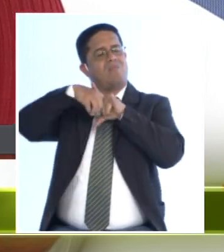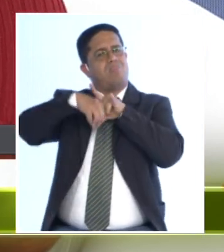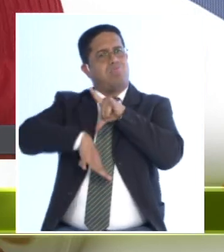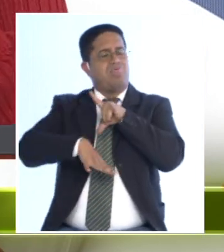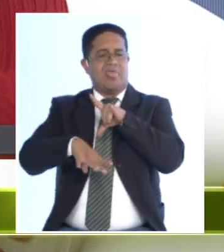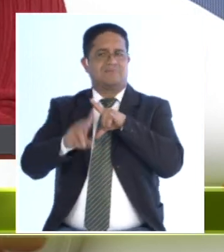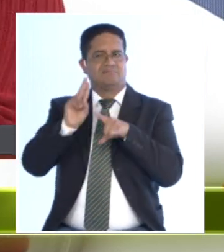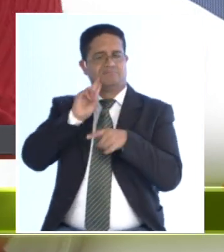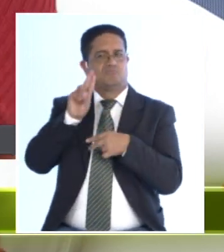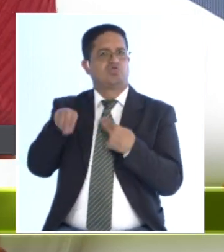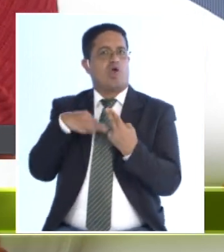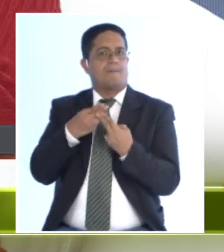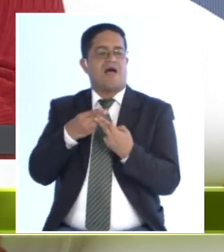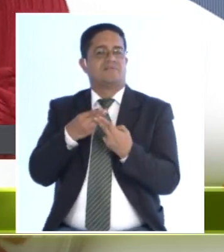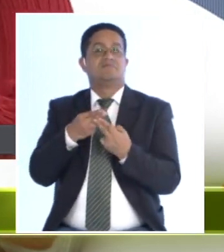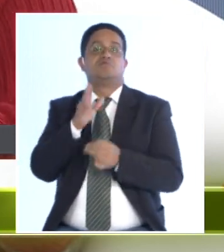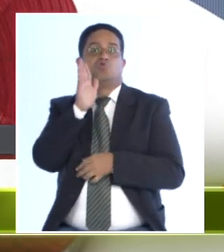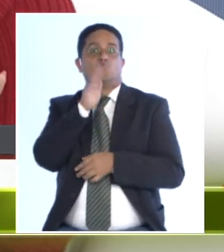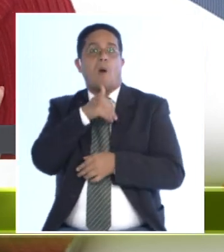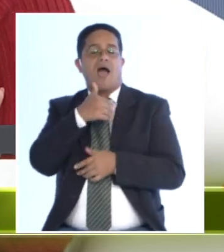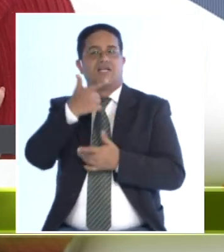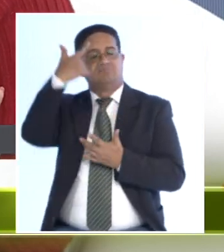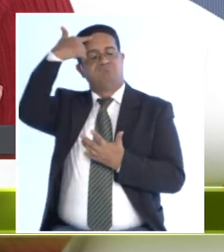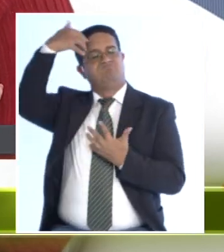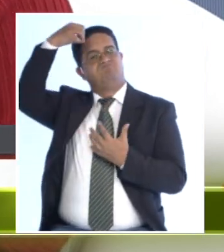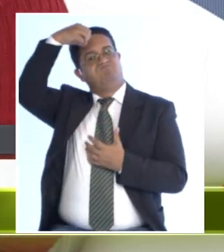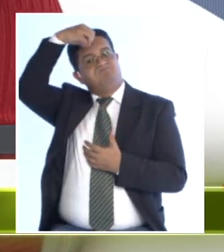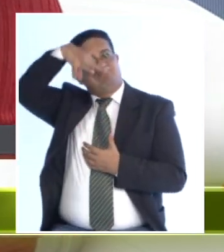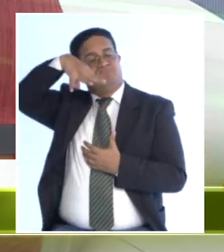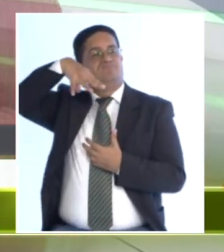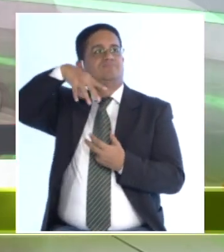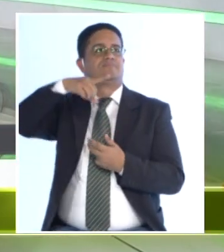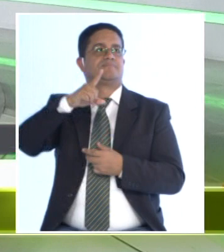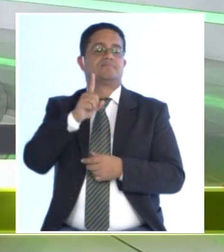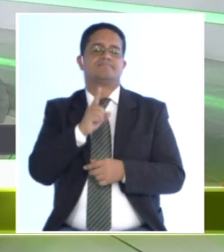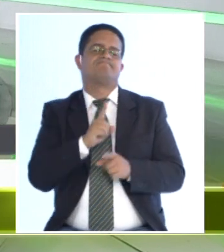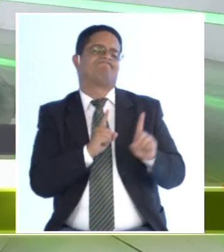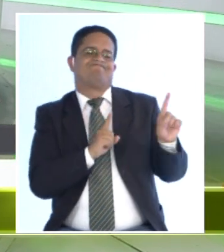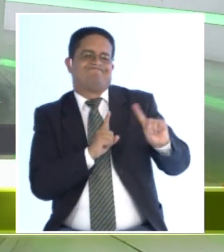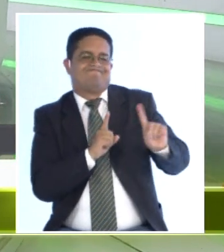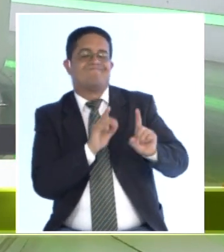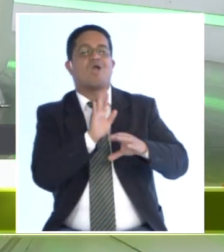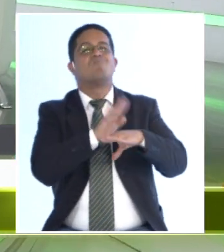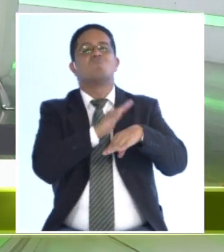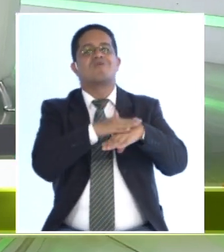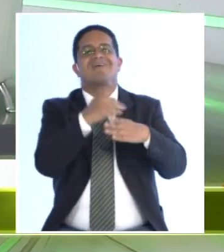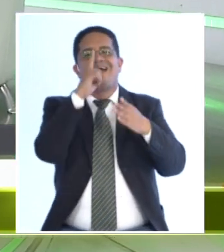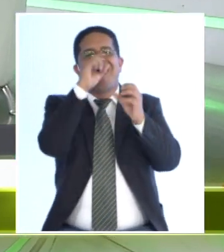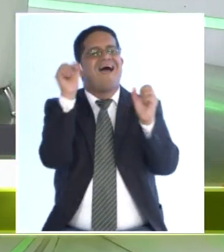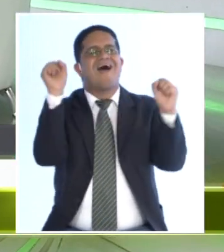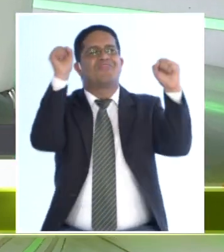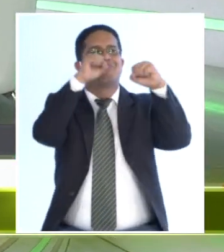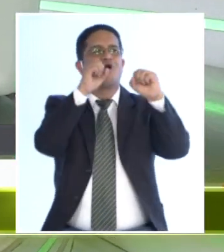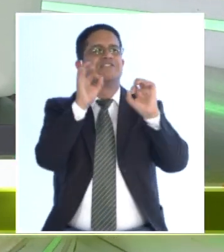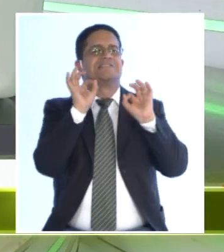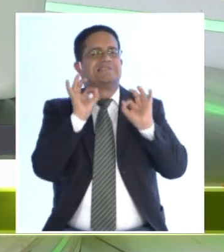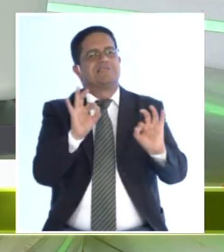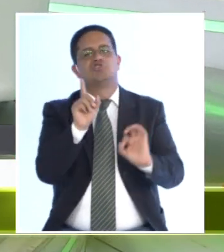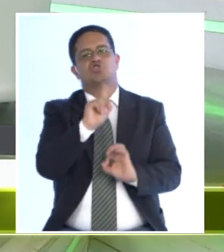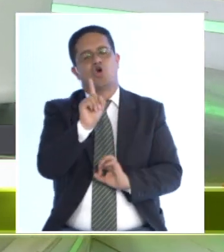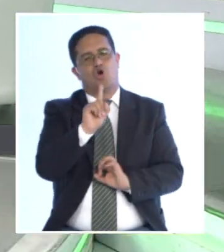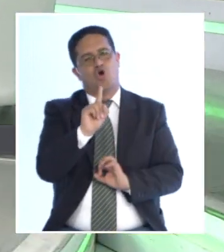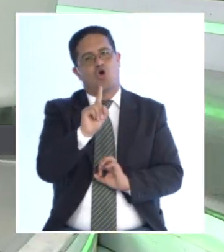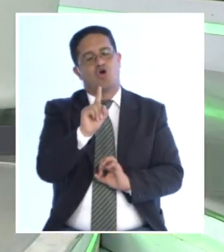hormonas? Y en Sí. esta oportunidad no tiene nada que ver. No, porque como no está asociado a edades de la tercera edad, específicamente estamos hablando